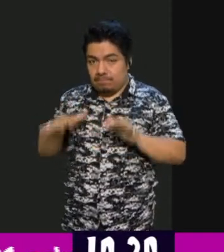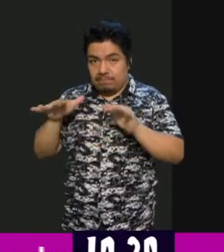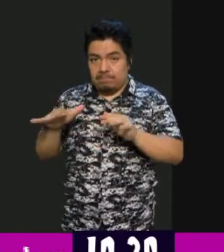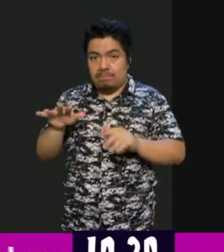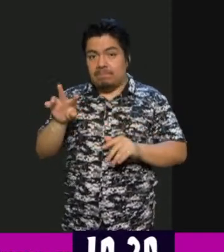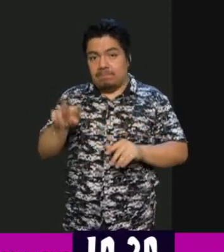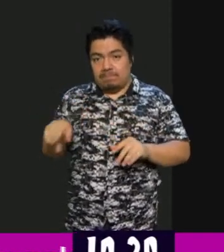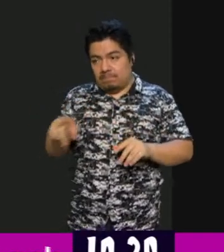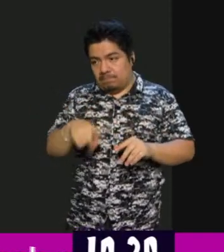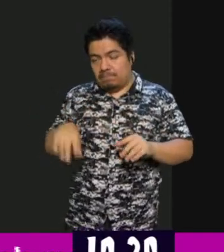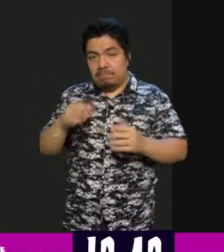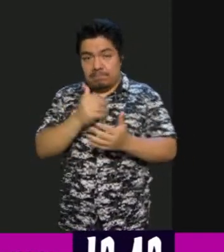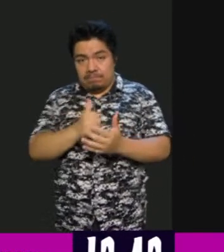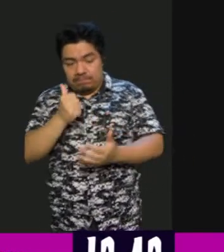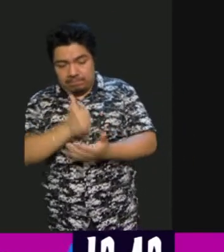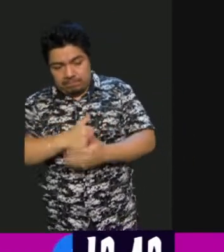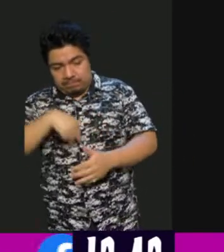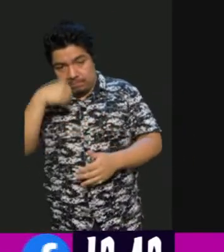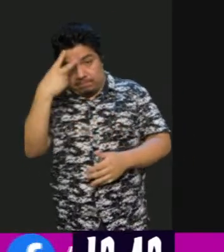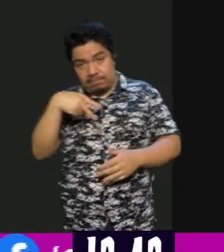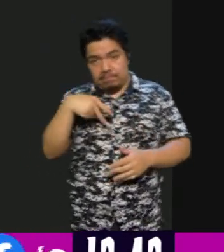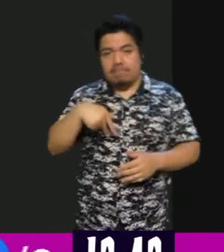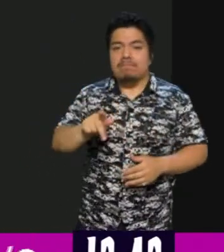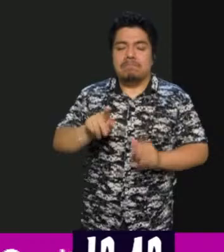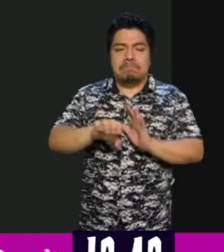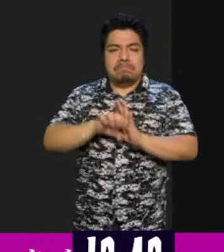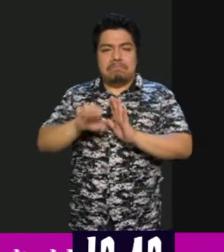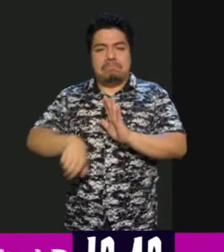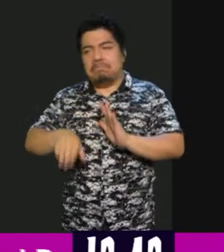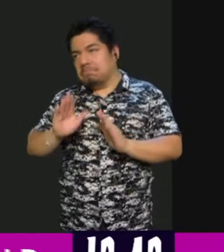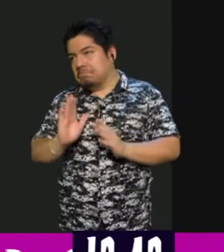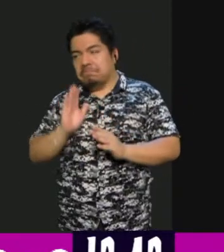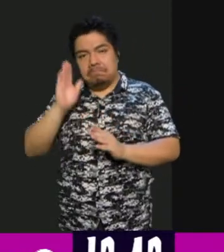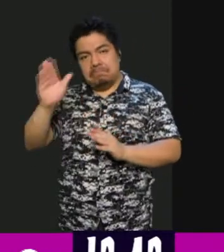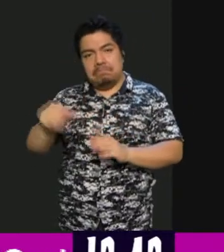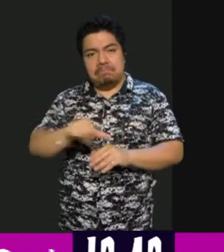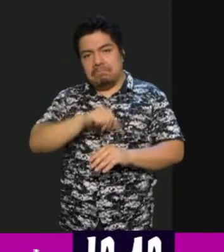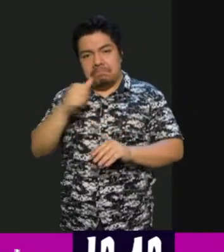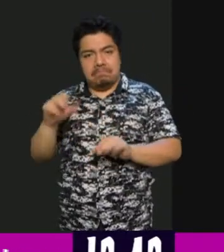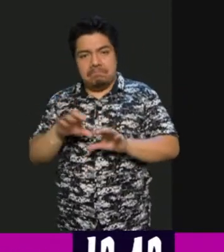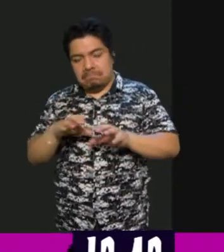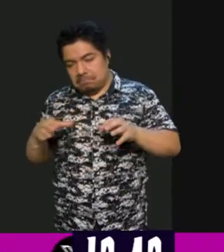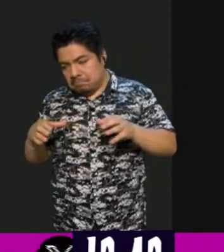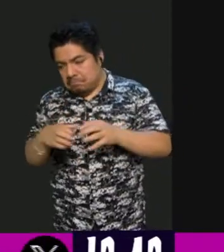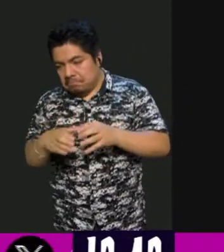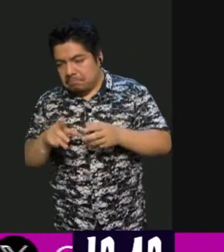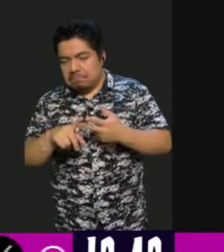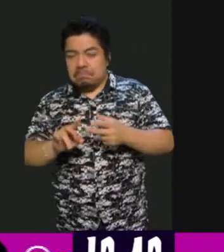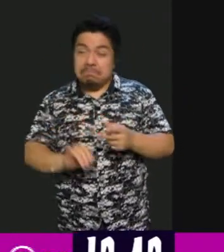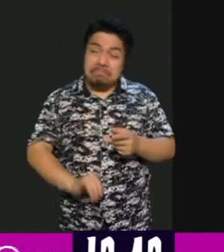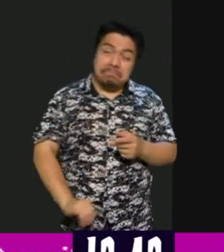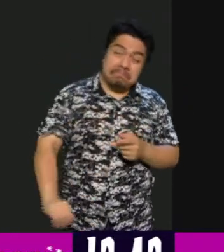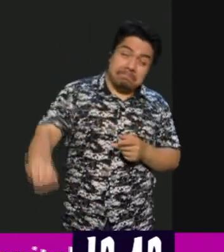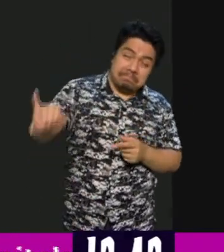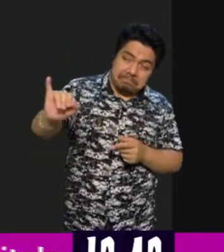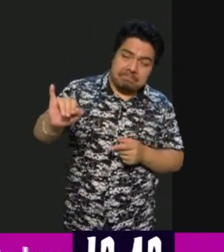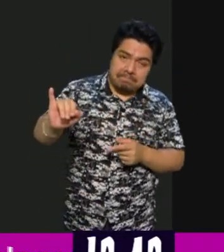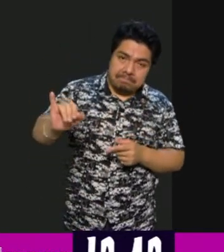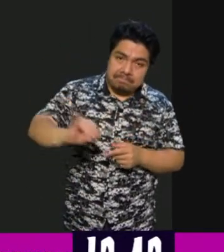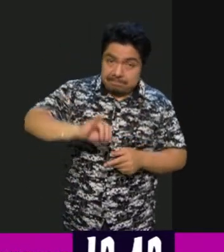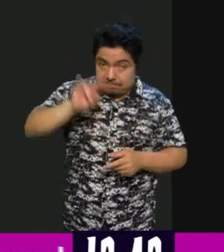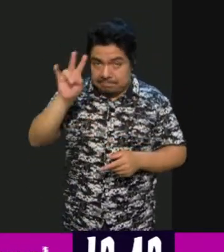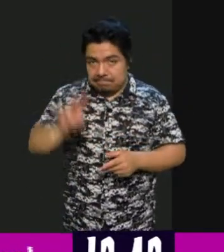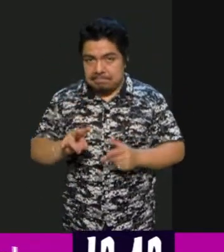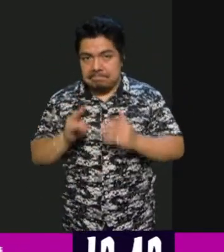gran ciudad como la Ciudad de México, pero si salieran a las comunidades, a las rancherías, a veces la verdad